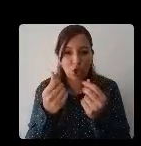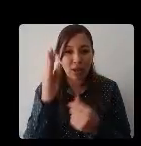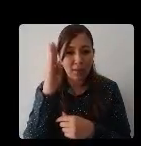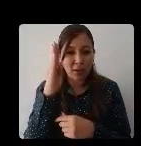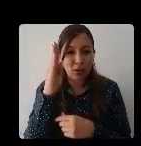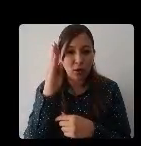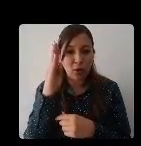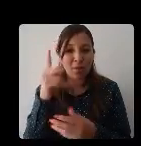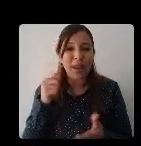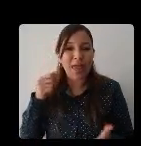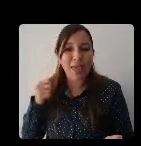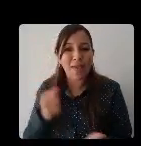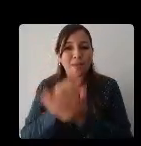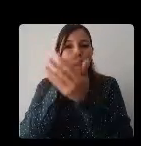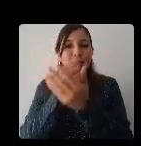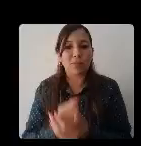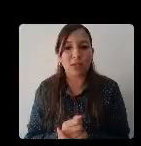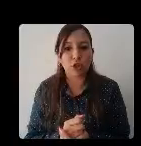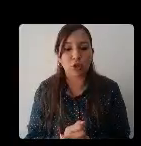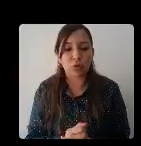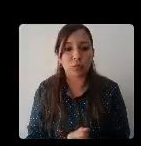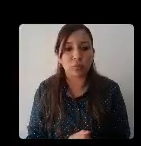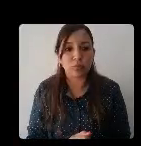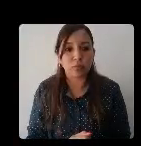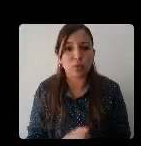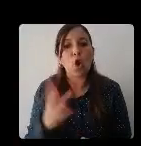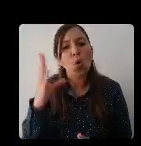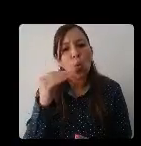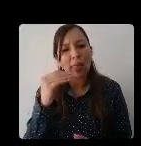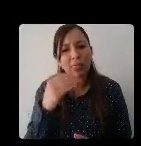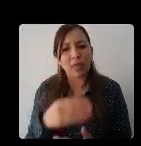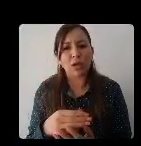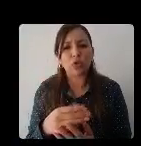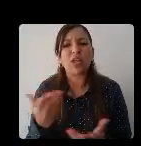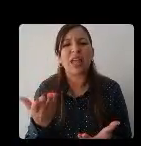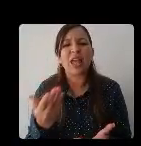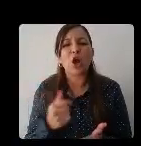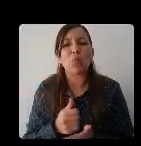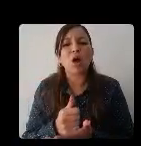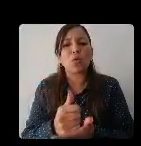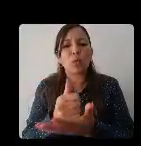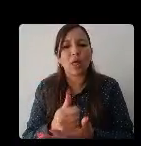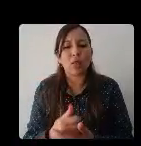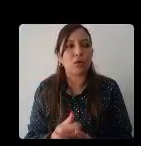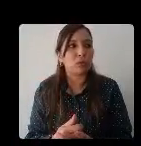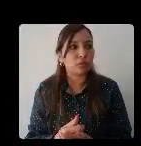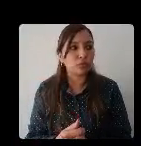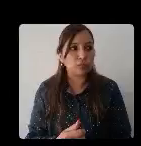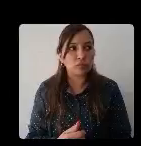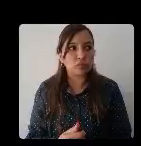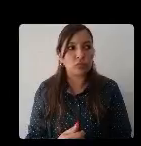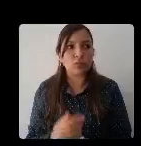Ay, bueno, creo que eso es uno de de la forma que hemos entendido cómo podemos obtener